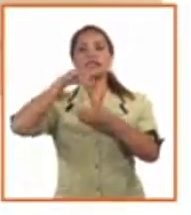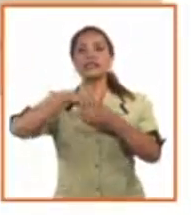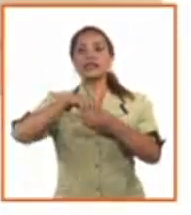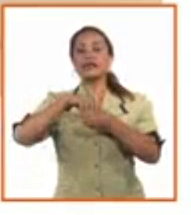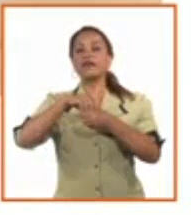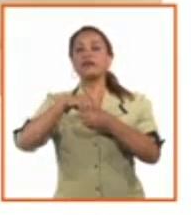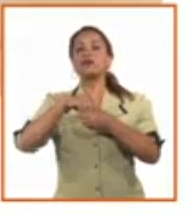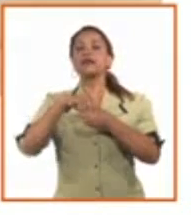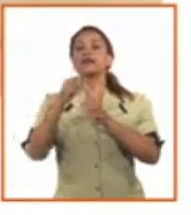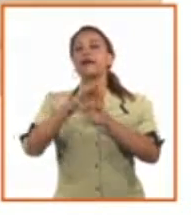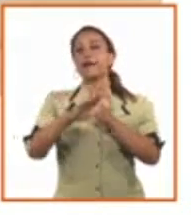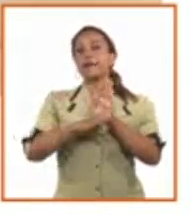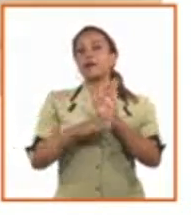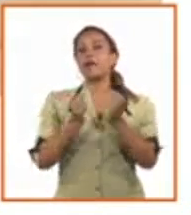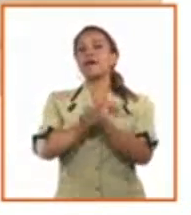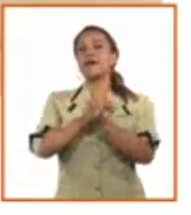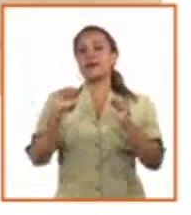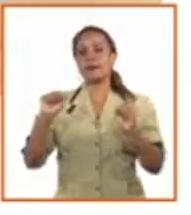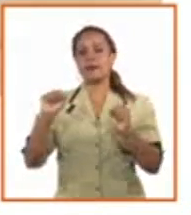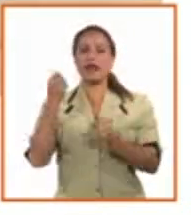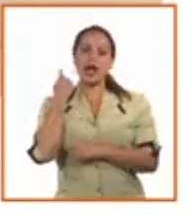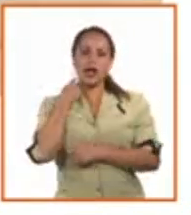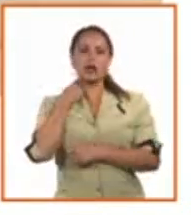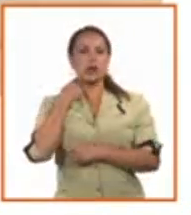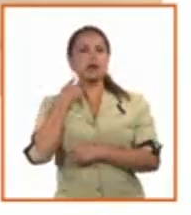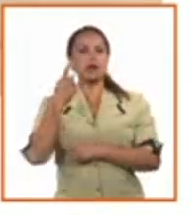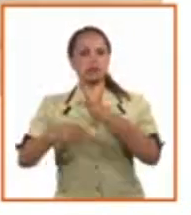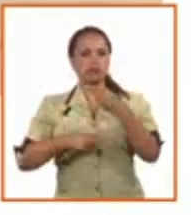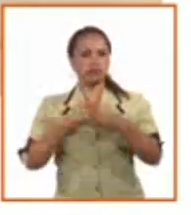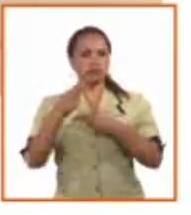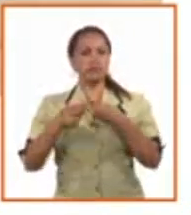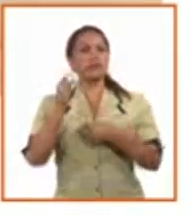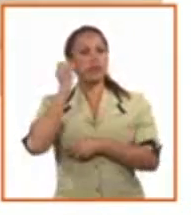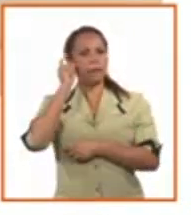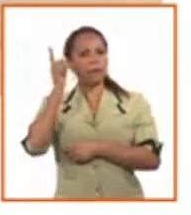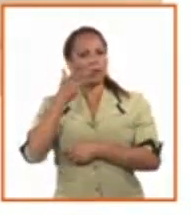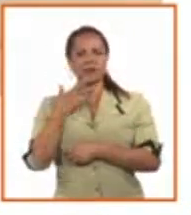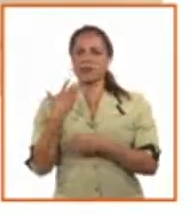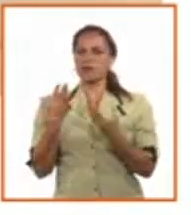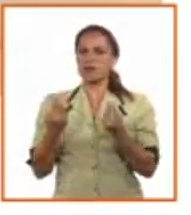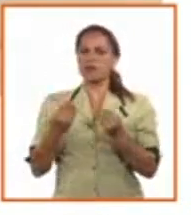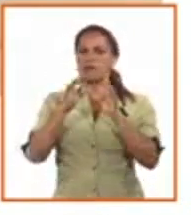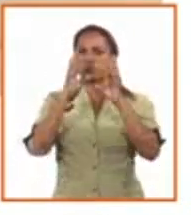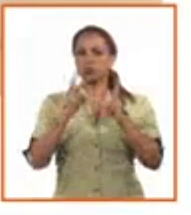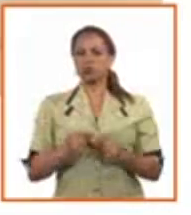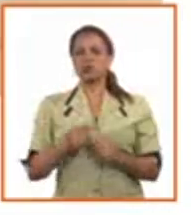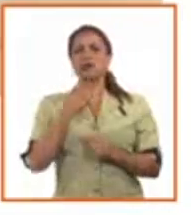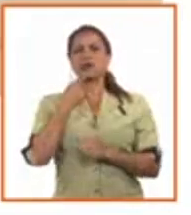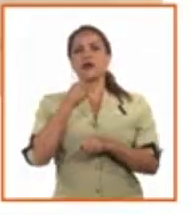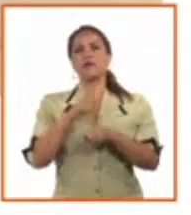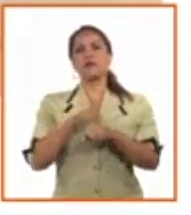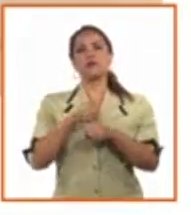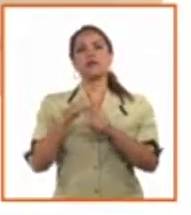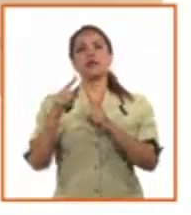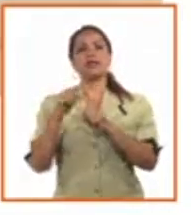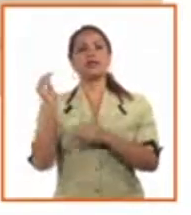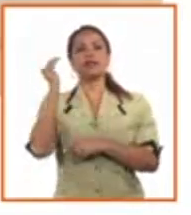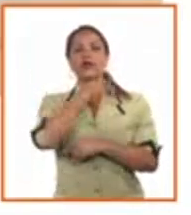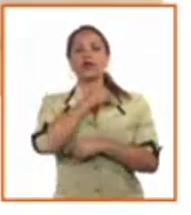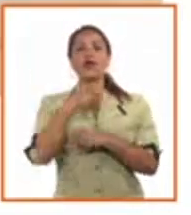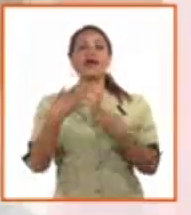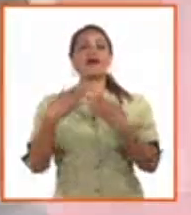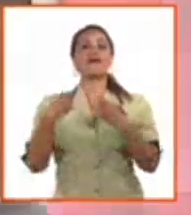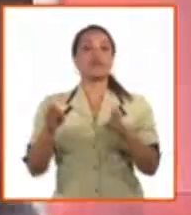instalación de software libre y que todos los años se realizan y hay experiencias muy interesante en cuanto al resultado de desde el punto de las